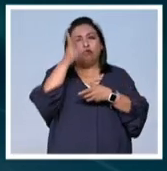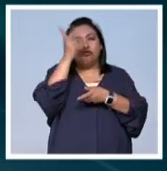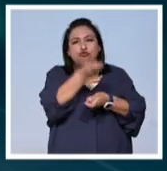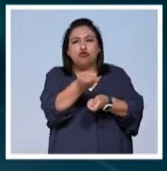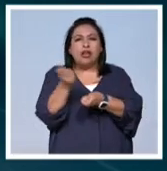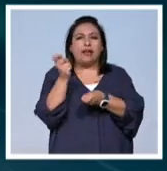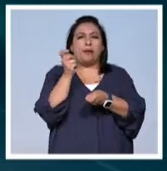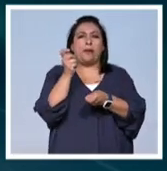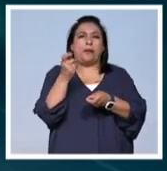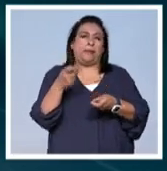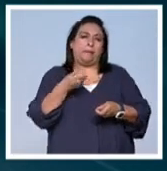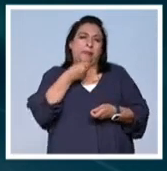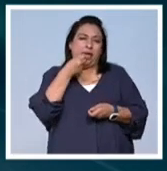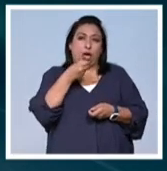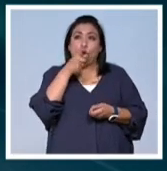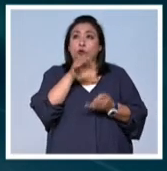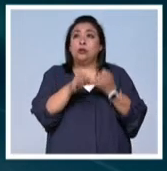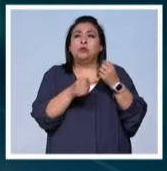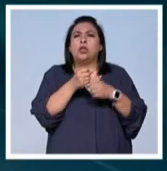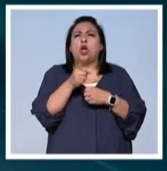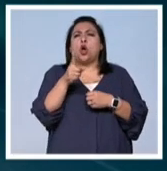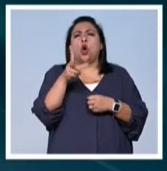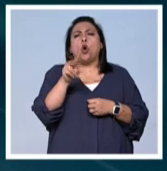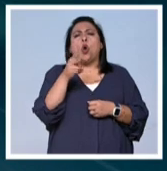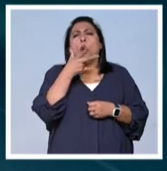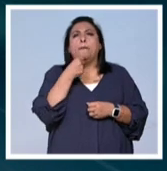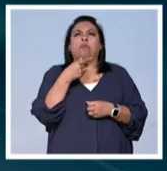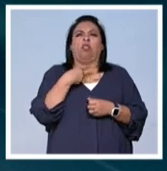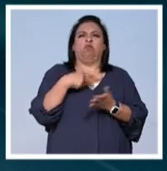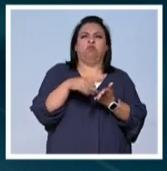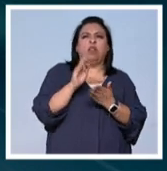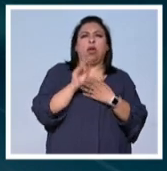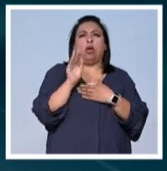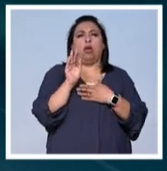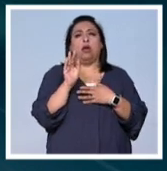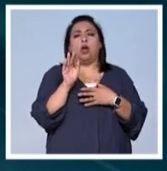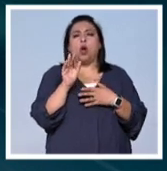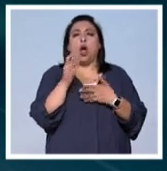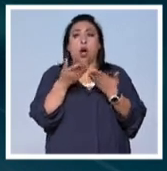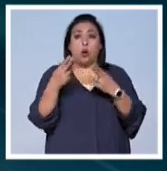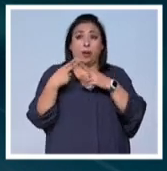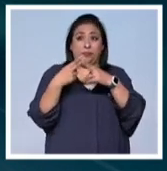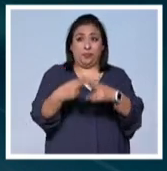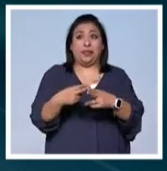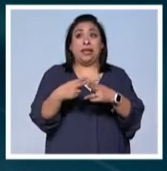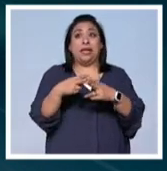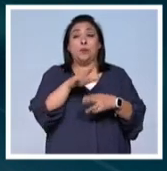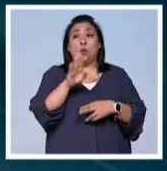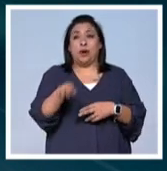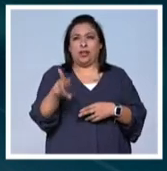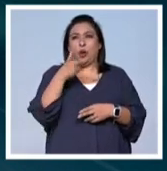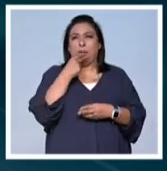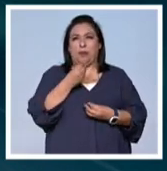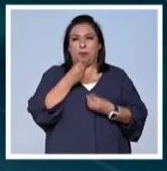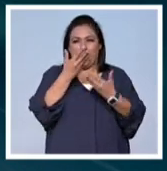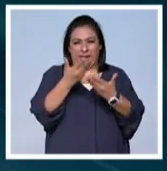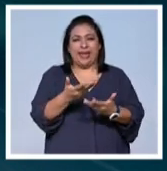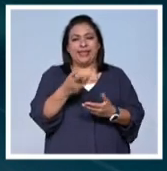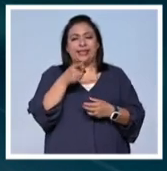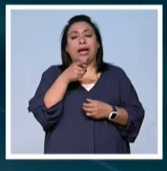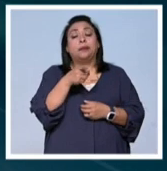en sus últimos años ya no era el hombre valeroso y provocador que fue en este aniversario luctuoso del poeta cronista